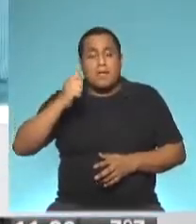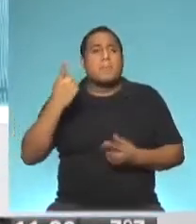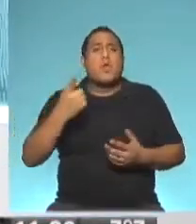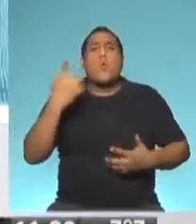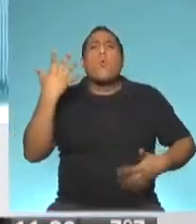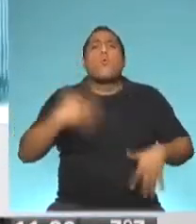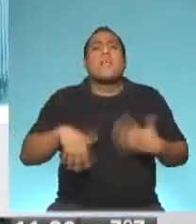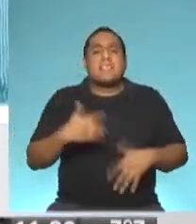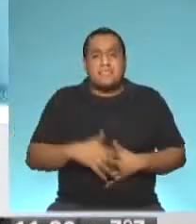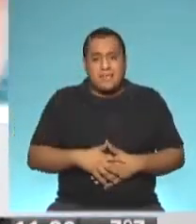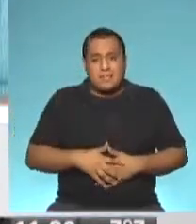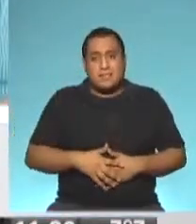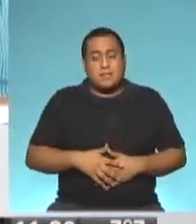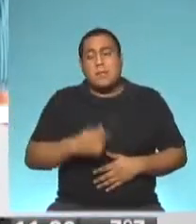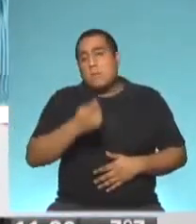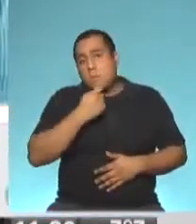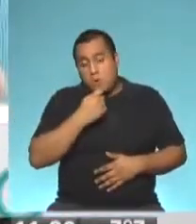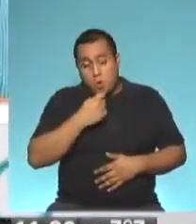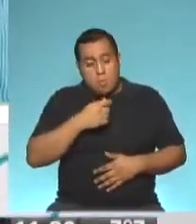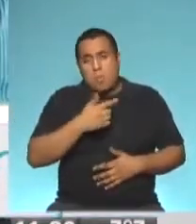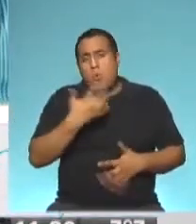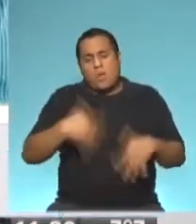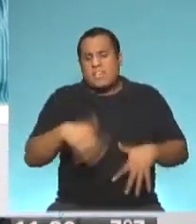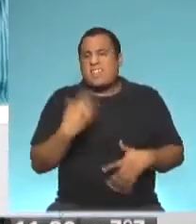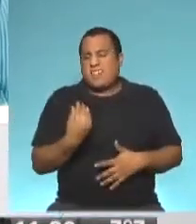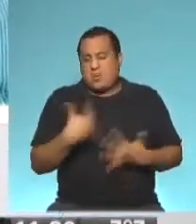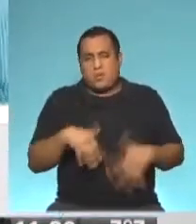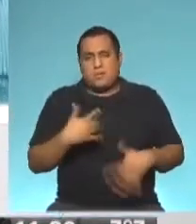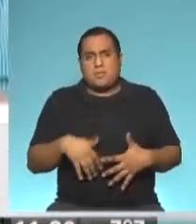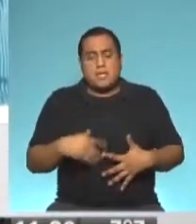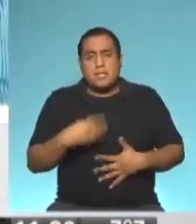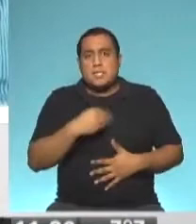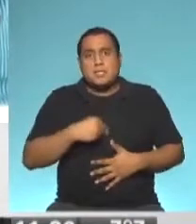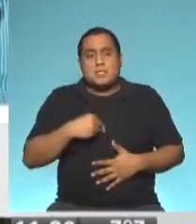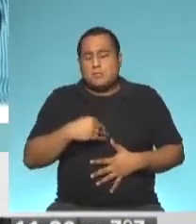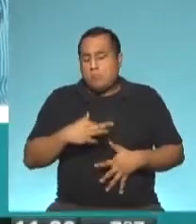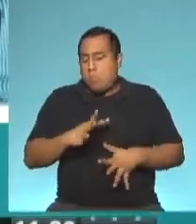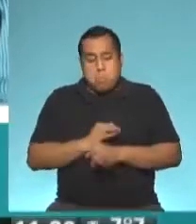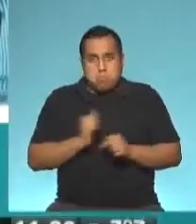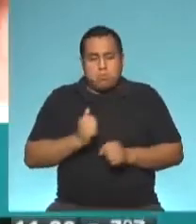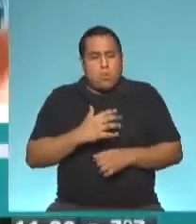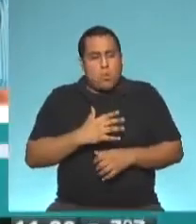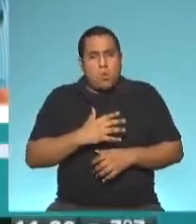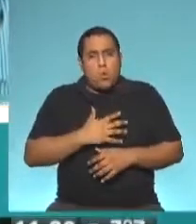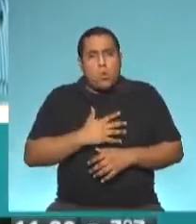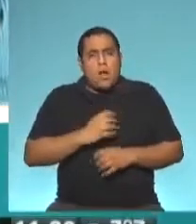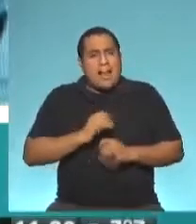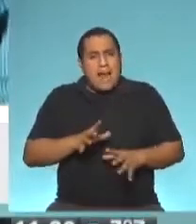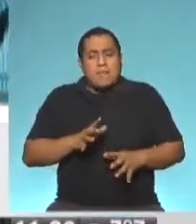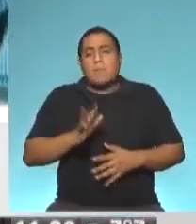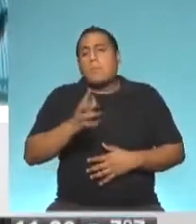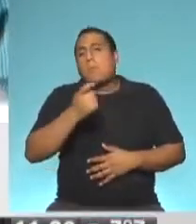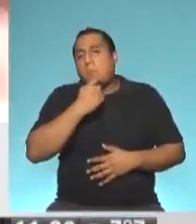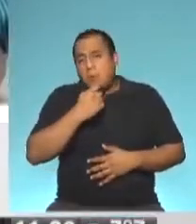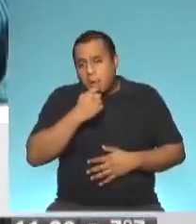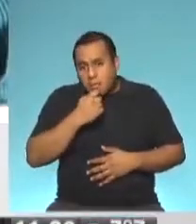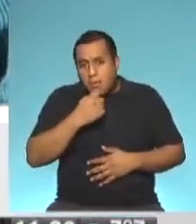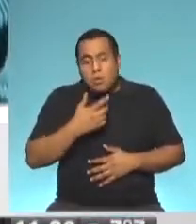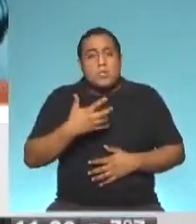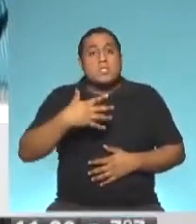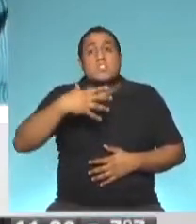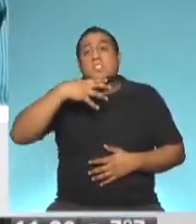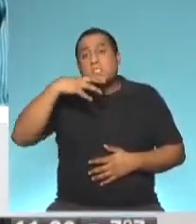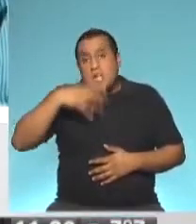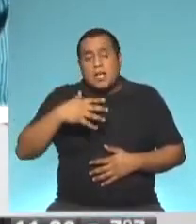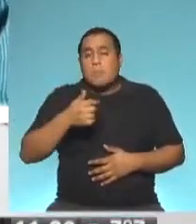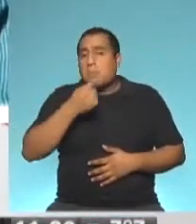Las urgencias para el paciente son todos los síntomas de aparición súbita y que tengan gravedad. Por ejemplo, cualquier sangrado en la